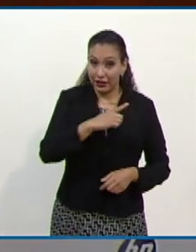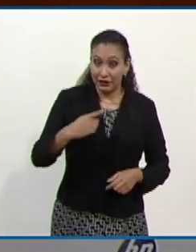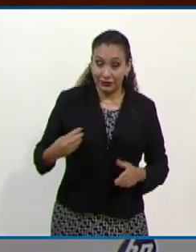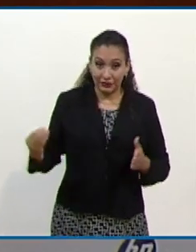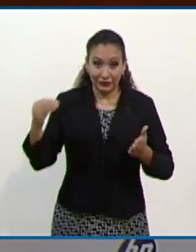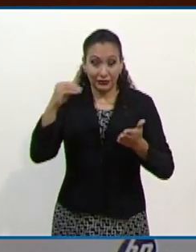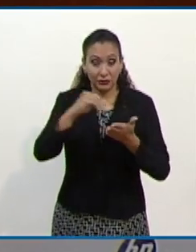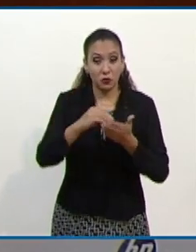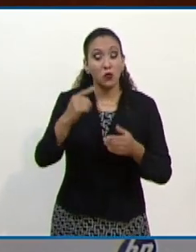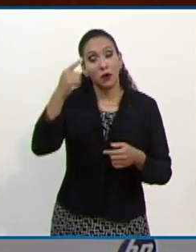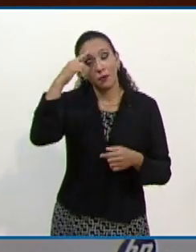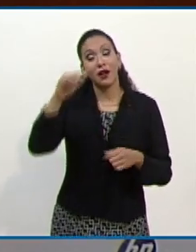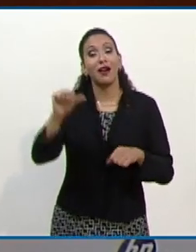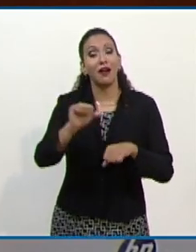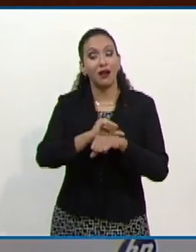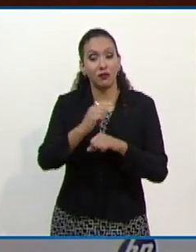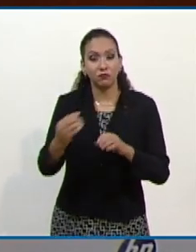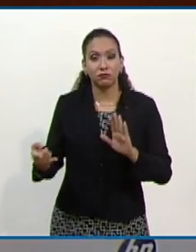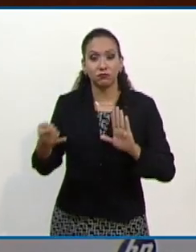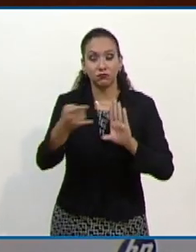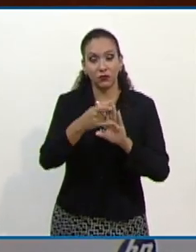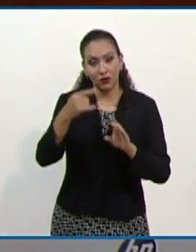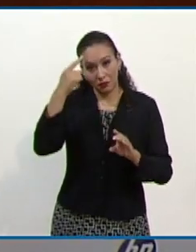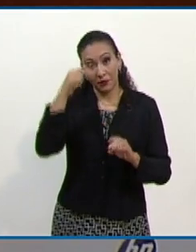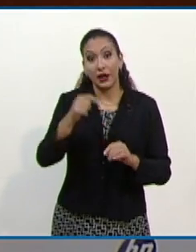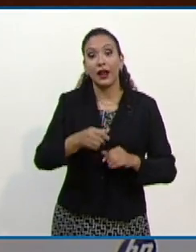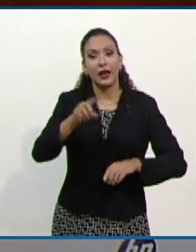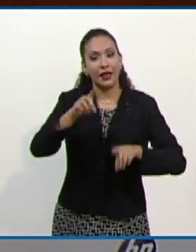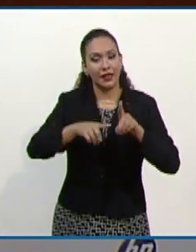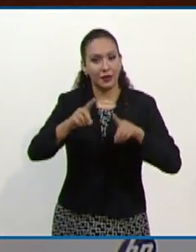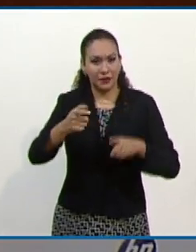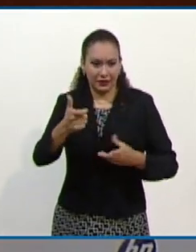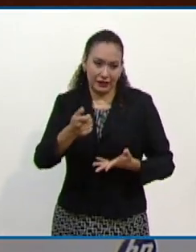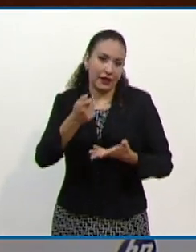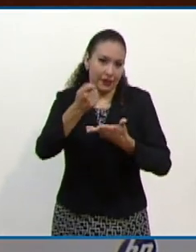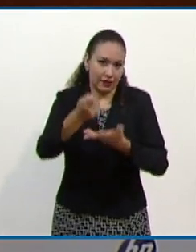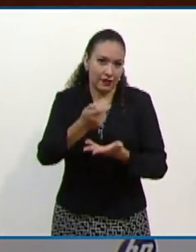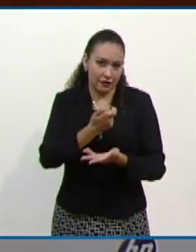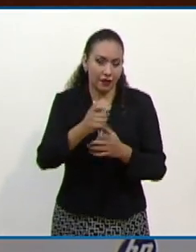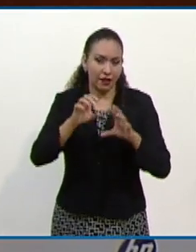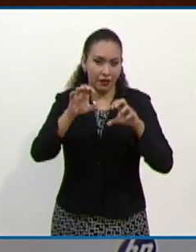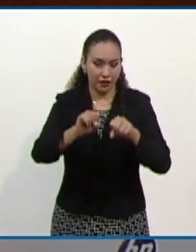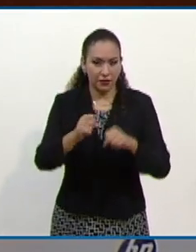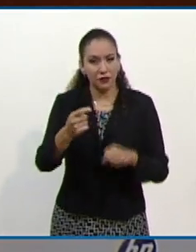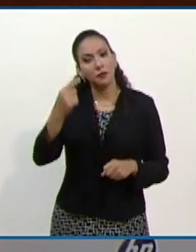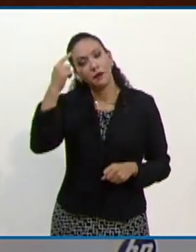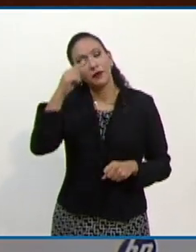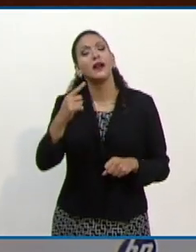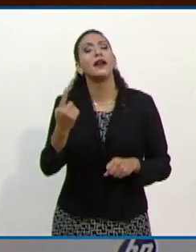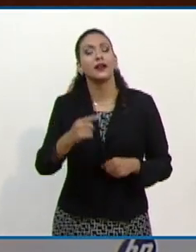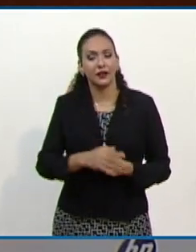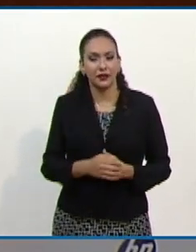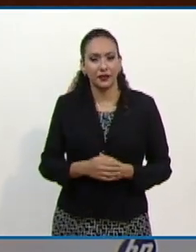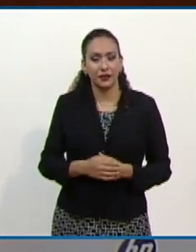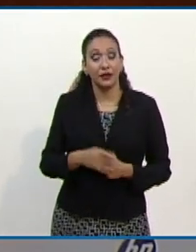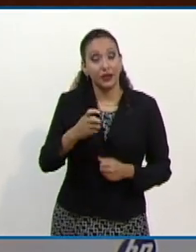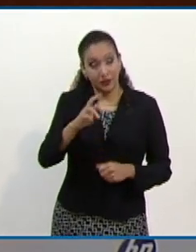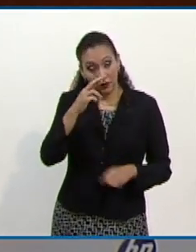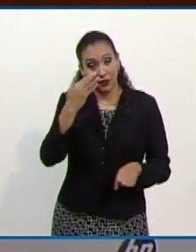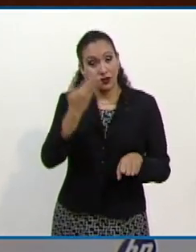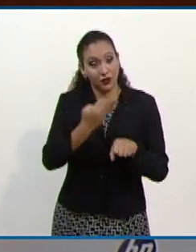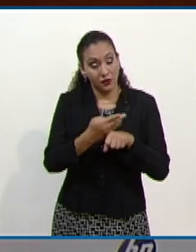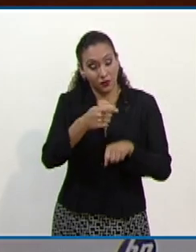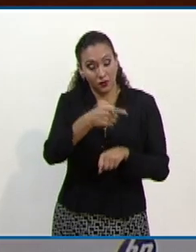vehículos policiales con cargo a su propio presupuesto, pues en principio ello sería una responsabilidad